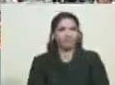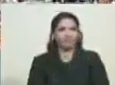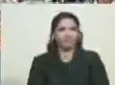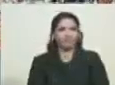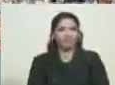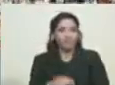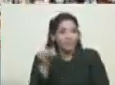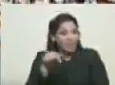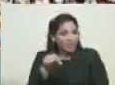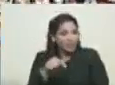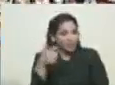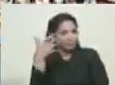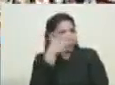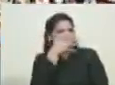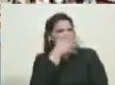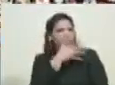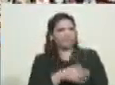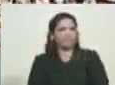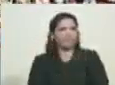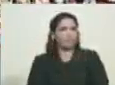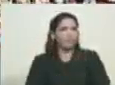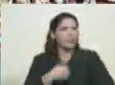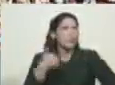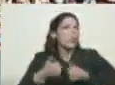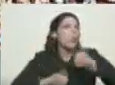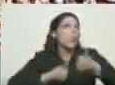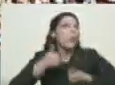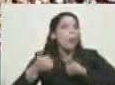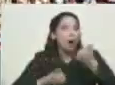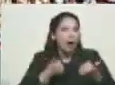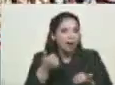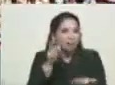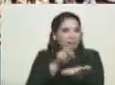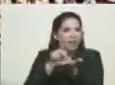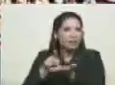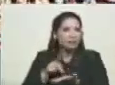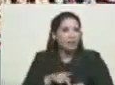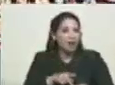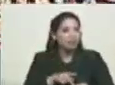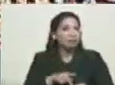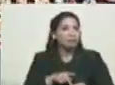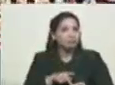En este. ¿Y en cuáles participaron, señores del imperialismo?